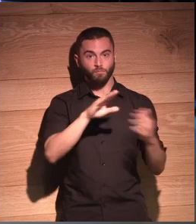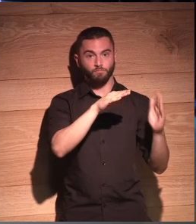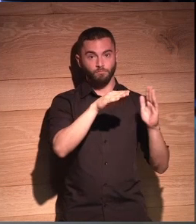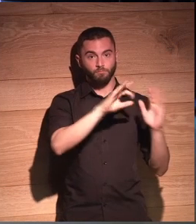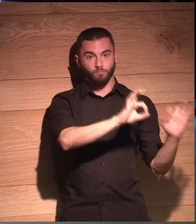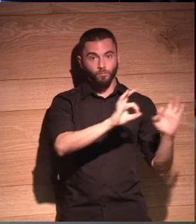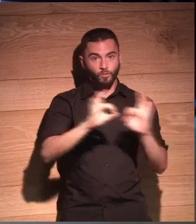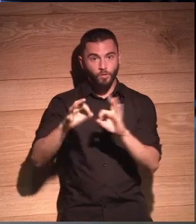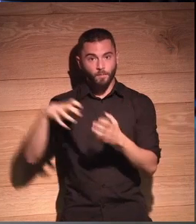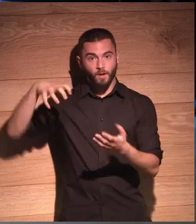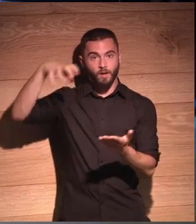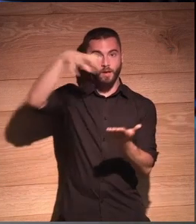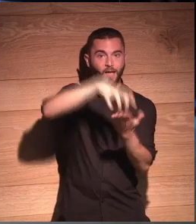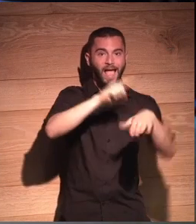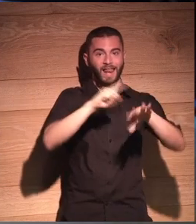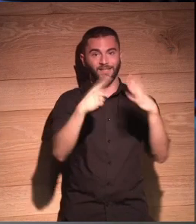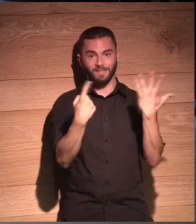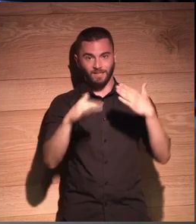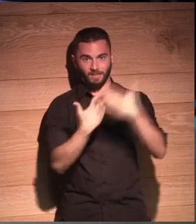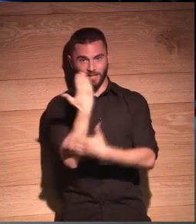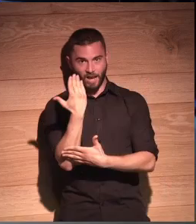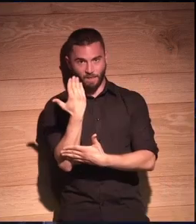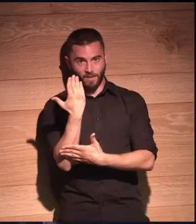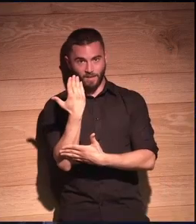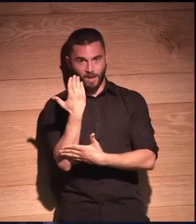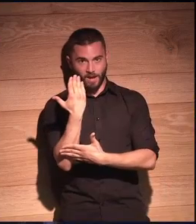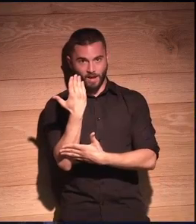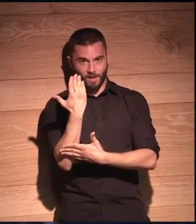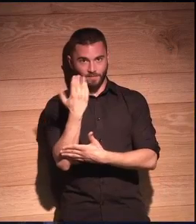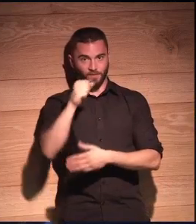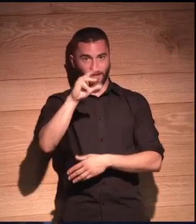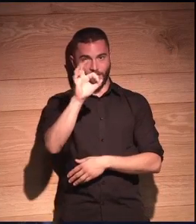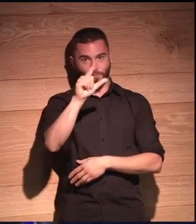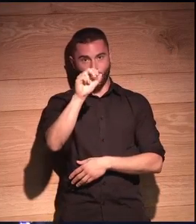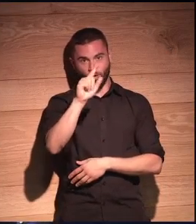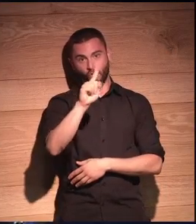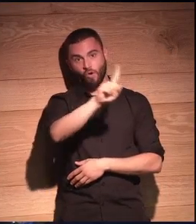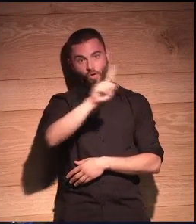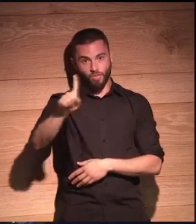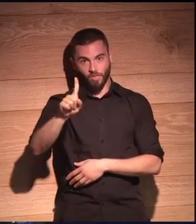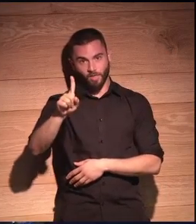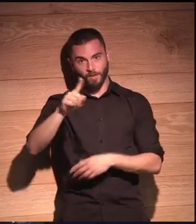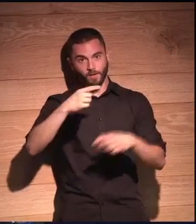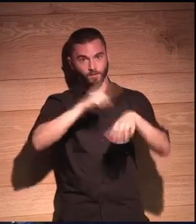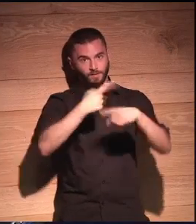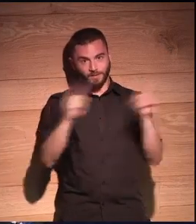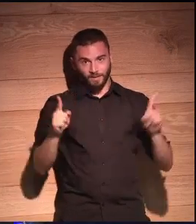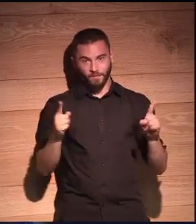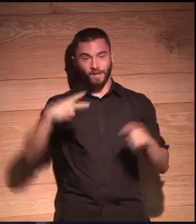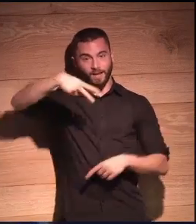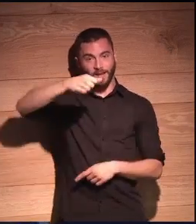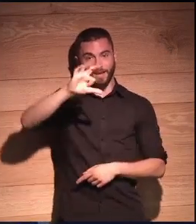el alunizaje a las 6 de la mañana, no en prime time como el Apolo 11. Quiero decir que ahí también luego la